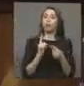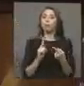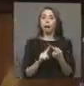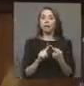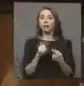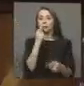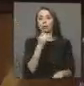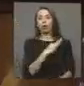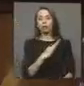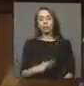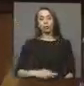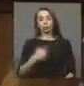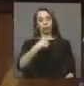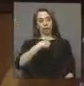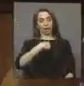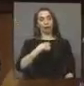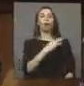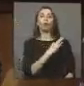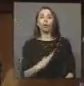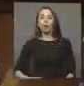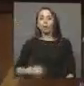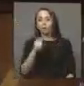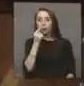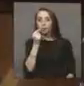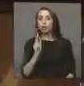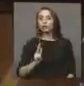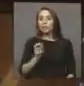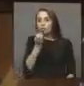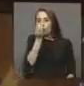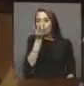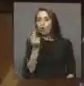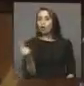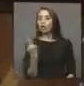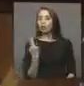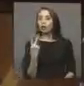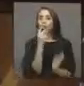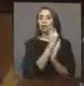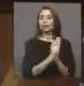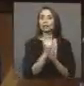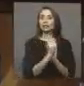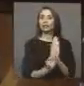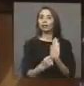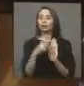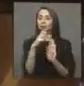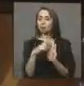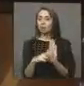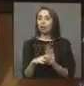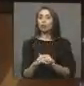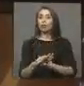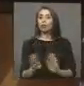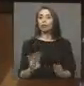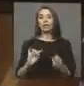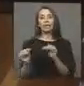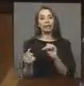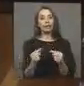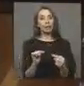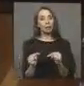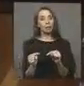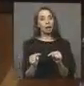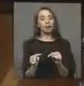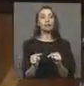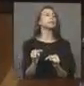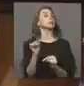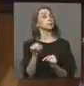participación del diputado que habla y del diputado señor Flores, ambos coautores del mismo. Concluido el debate, se procedió a